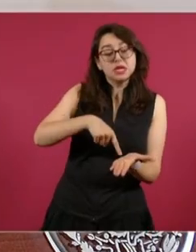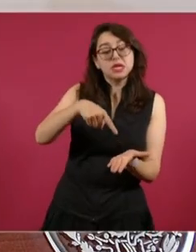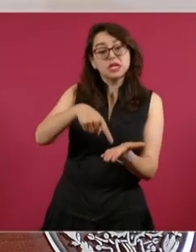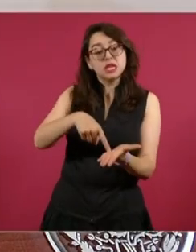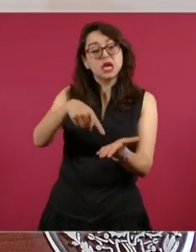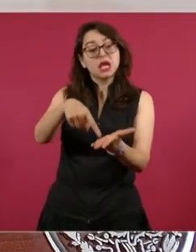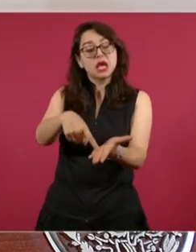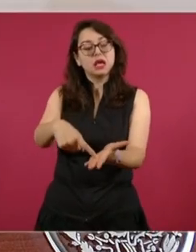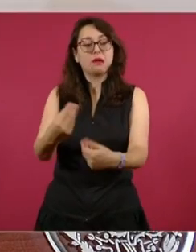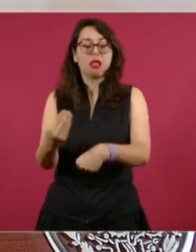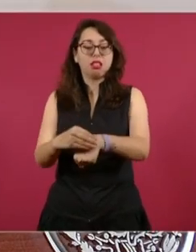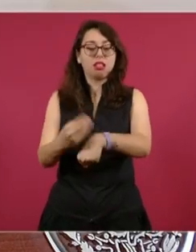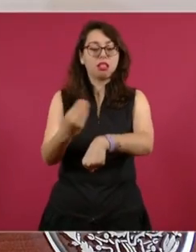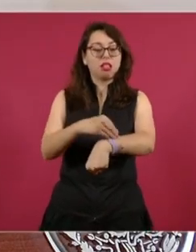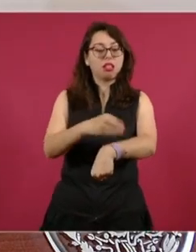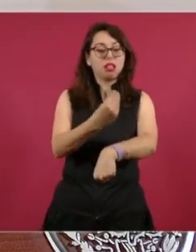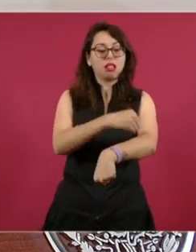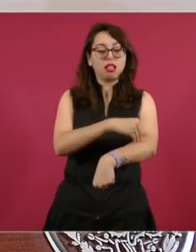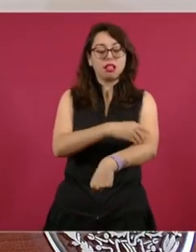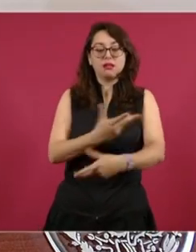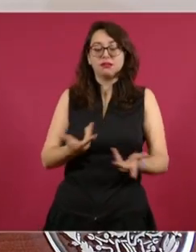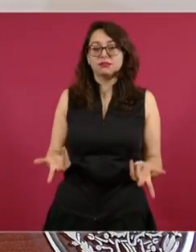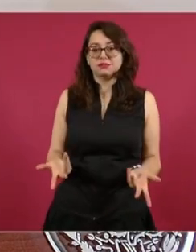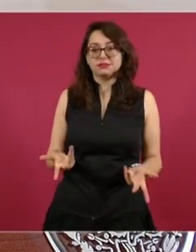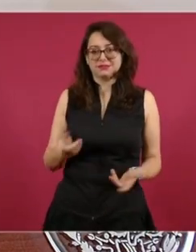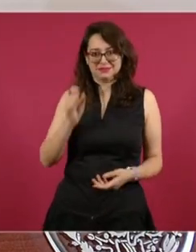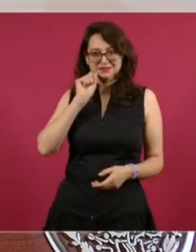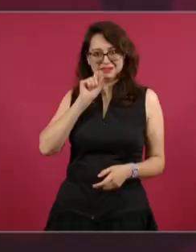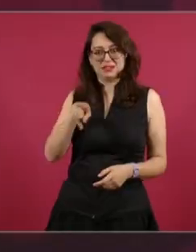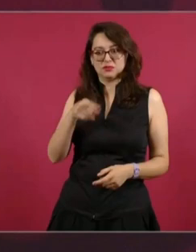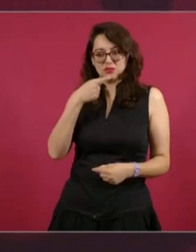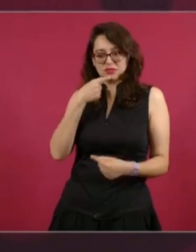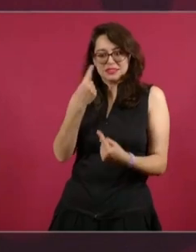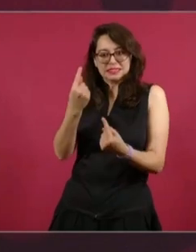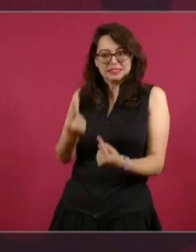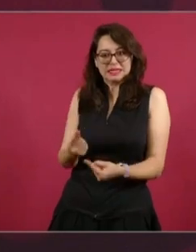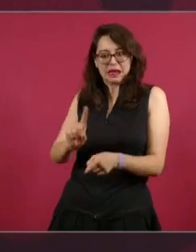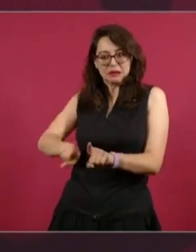¿Qué es este caso? Justamente. Pero así muchos.